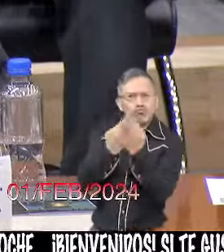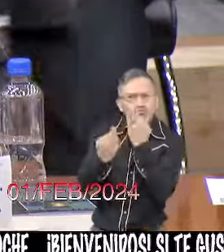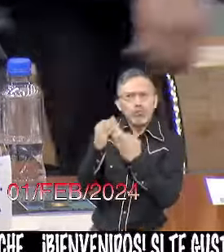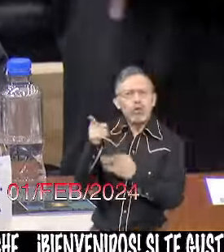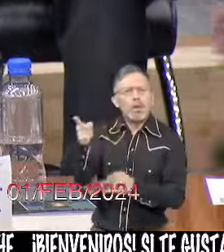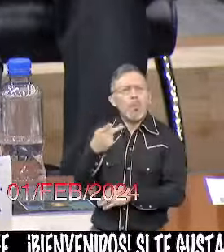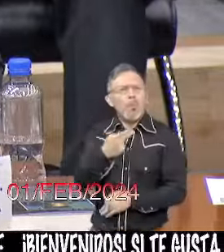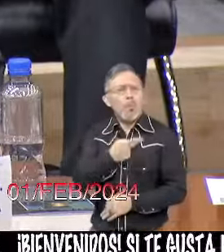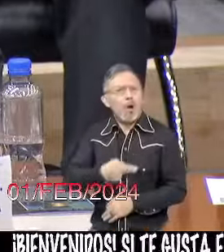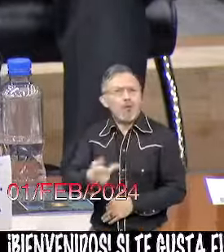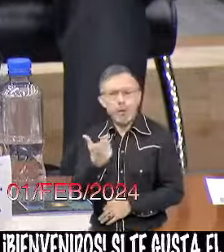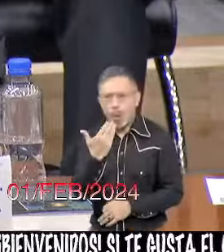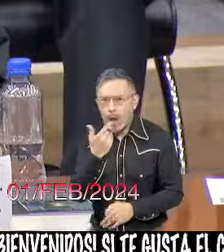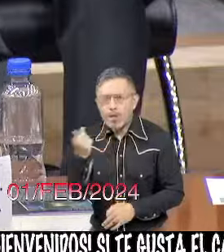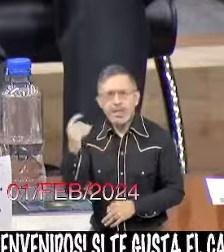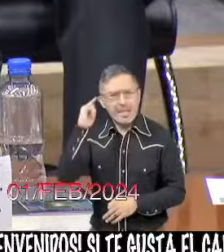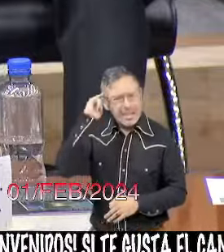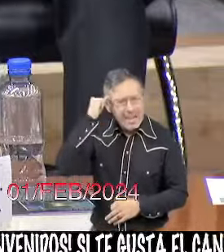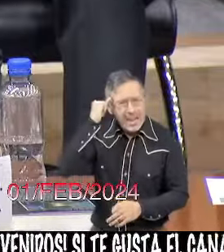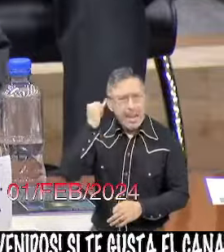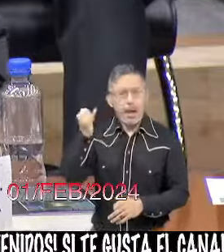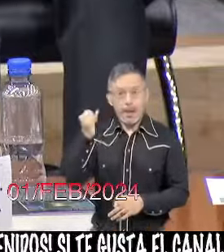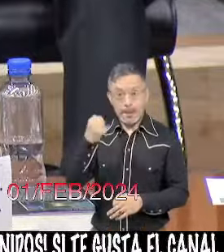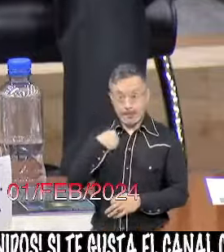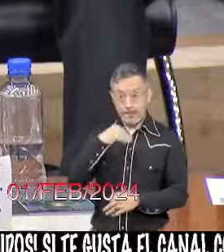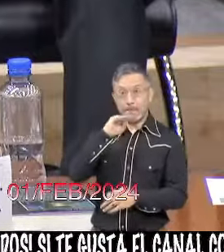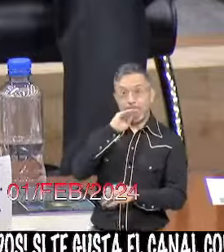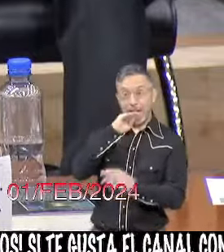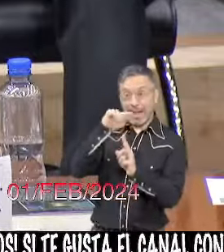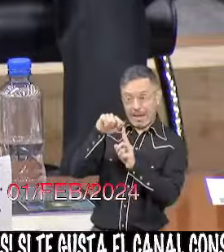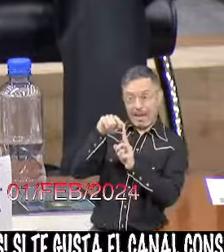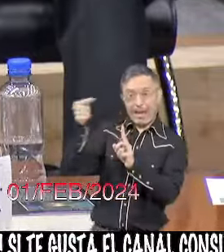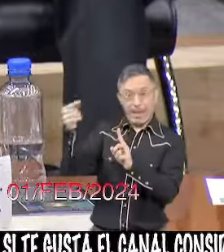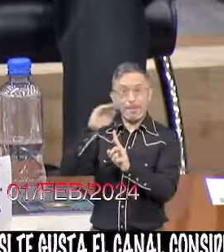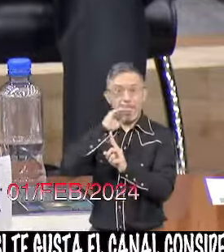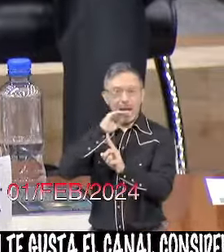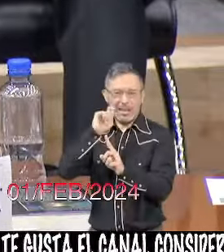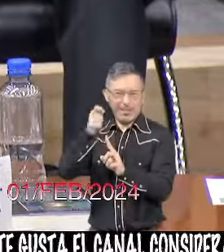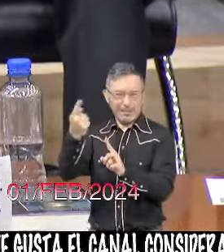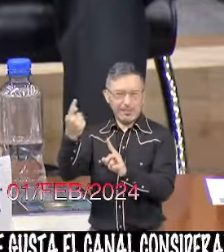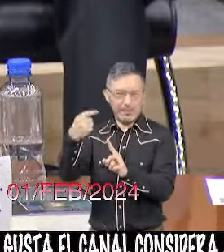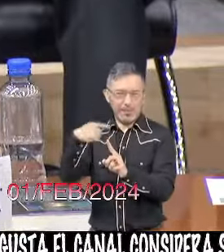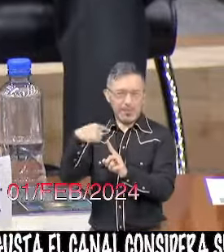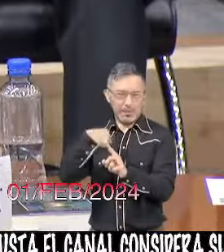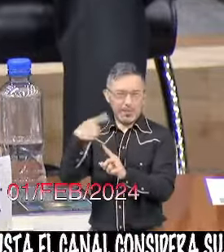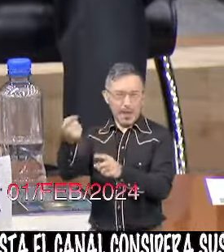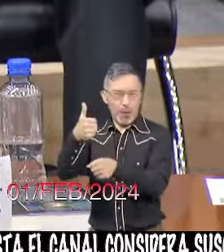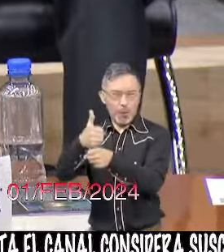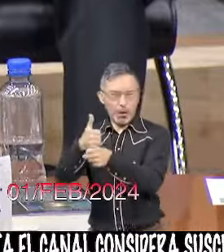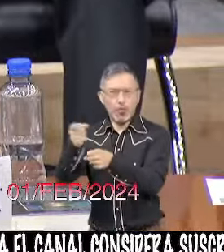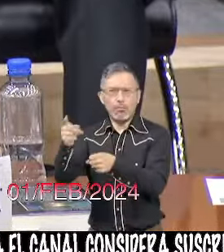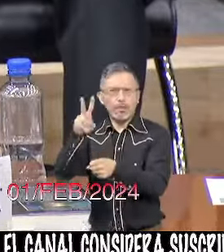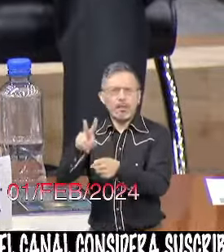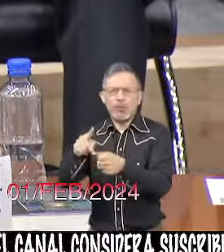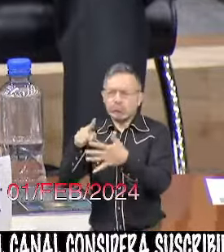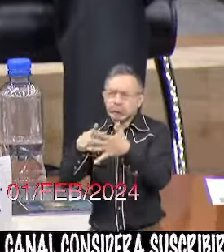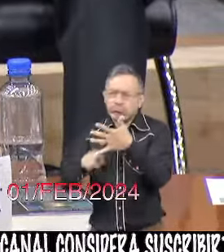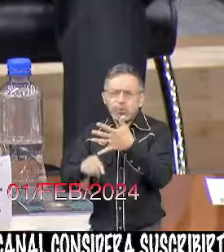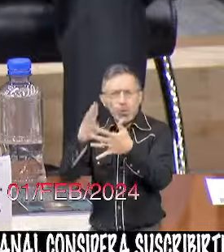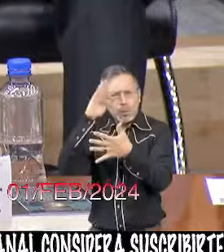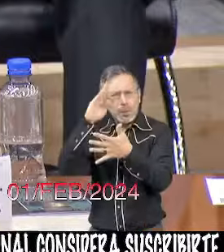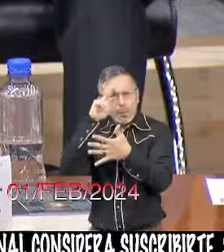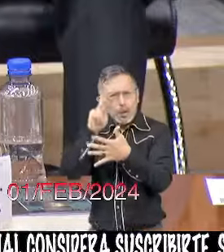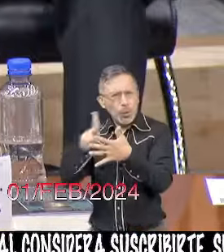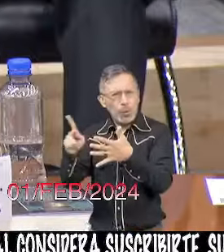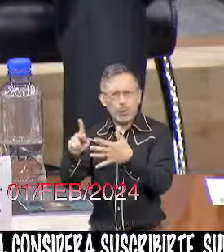indígena, era huérfana. Tenía todas las adversidades por esa condición. No nos van a platicar a las hijas y a los